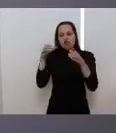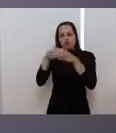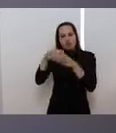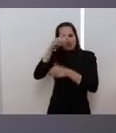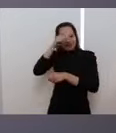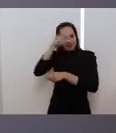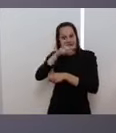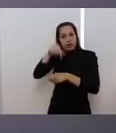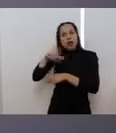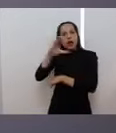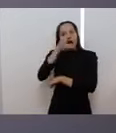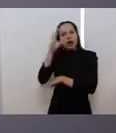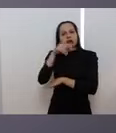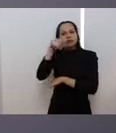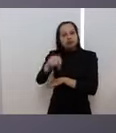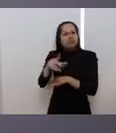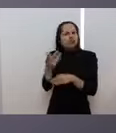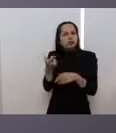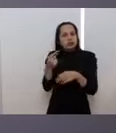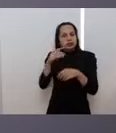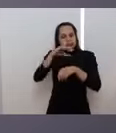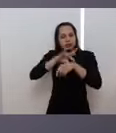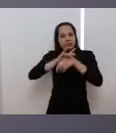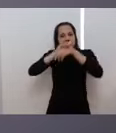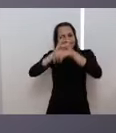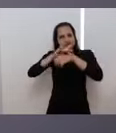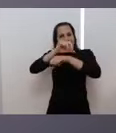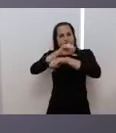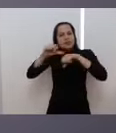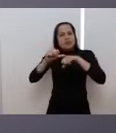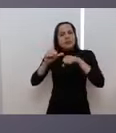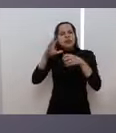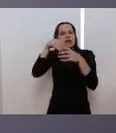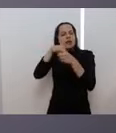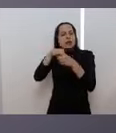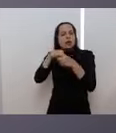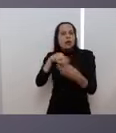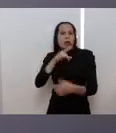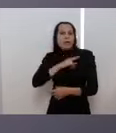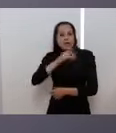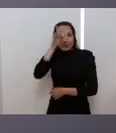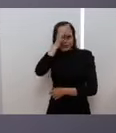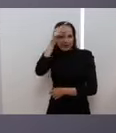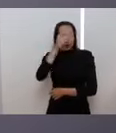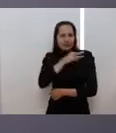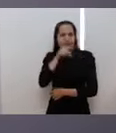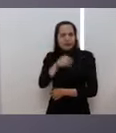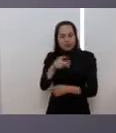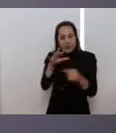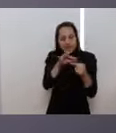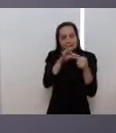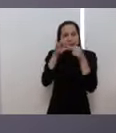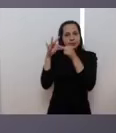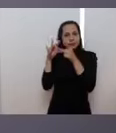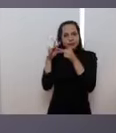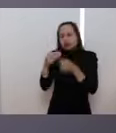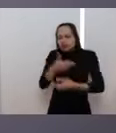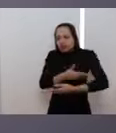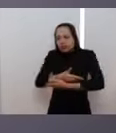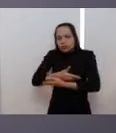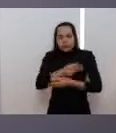general galvis es médica cirujana de la universidad militar nueva granada especialista en pediatría y neonatología